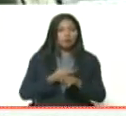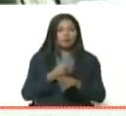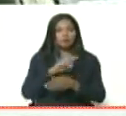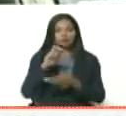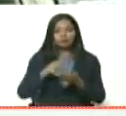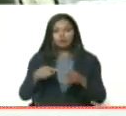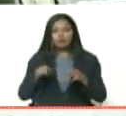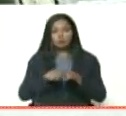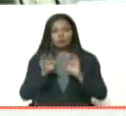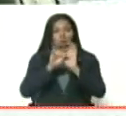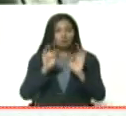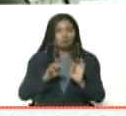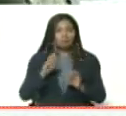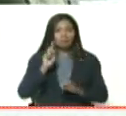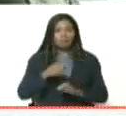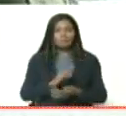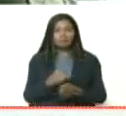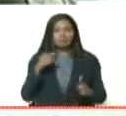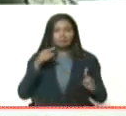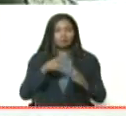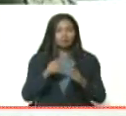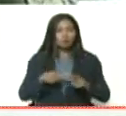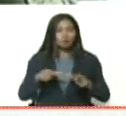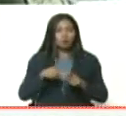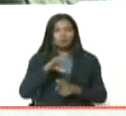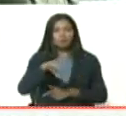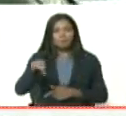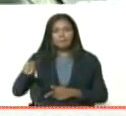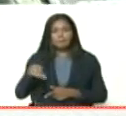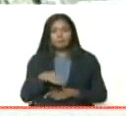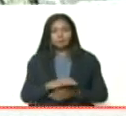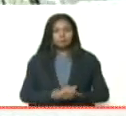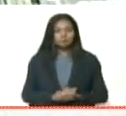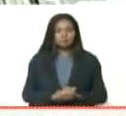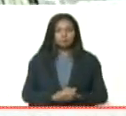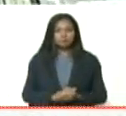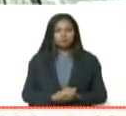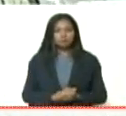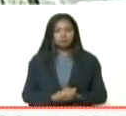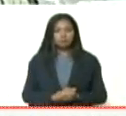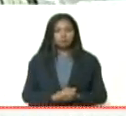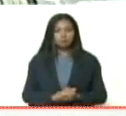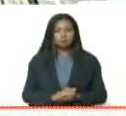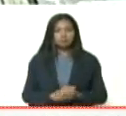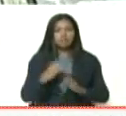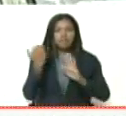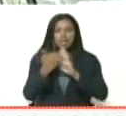CLAC, van a ser dirigidos a cada estado. De manera tal de que esta estrategia,